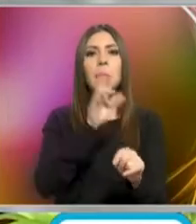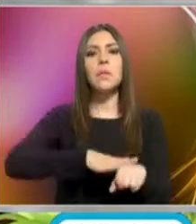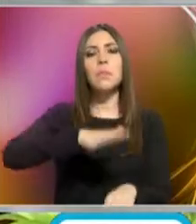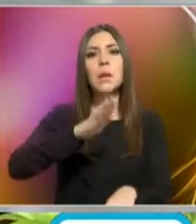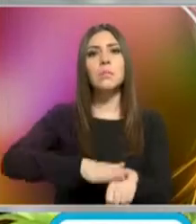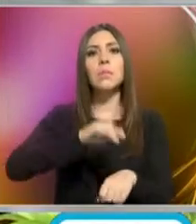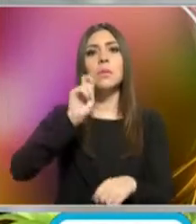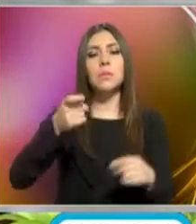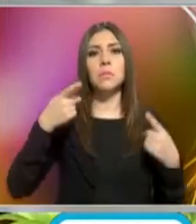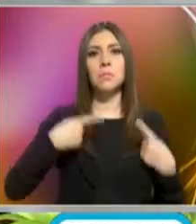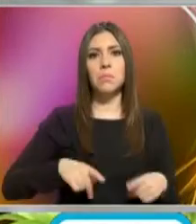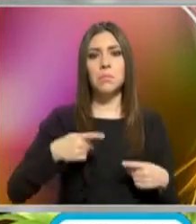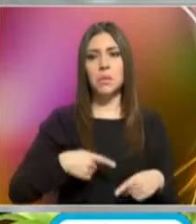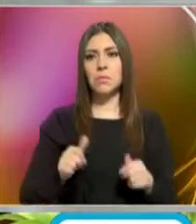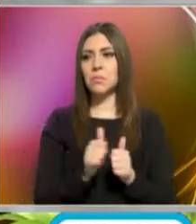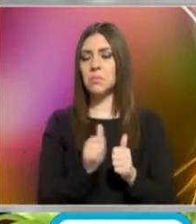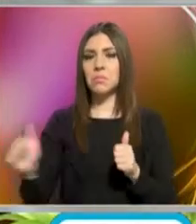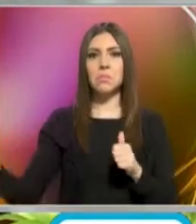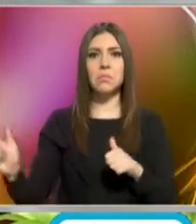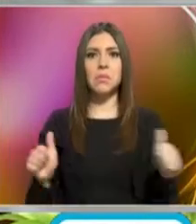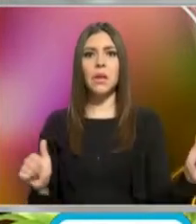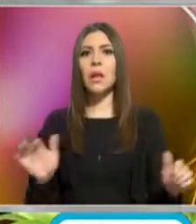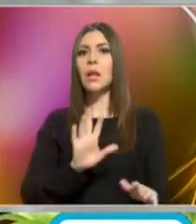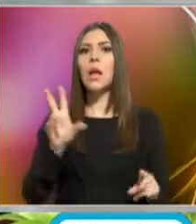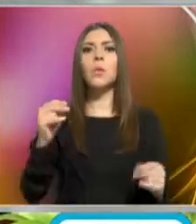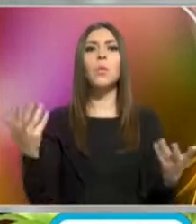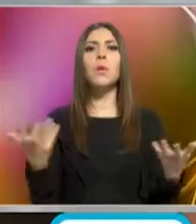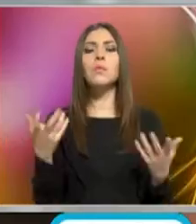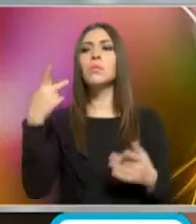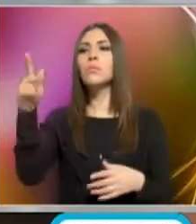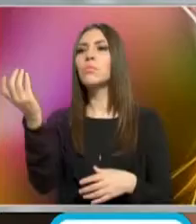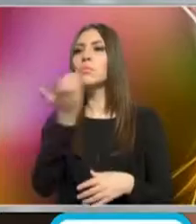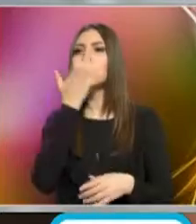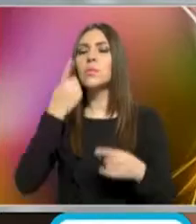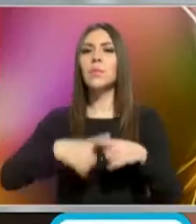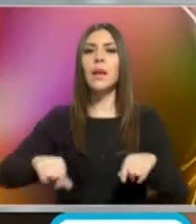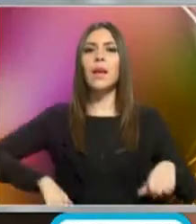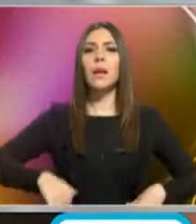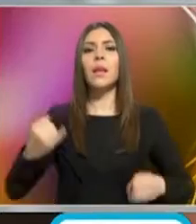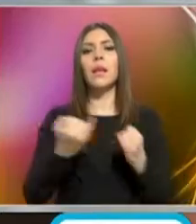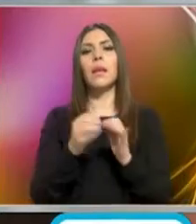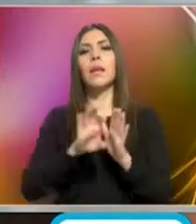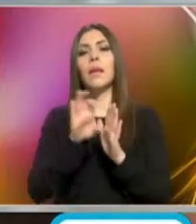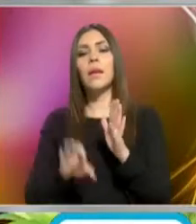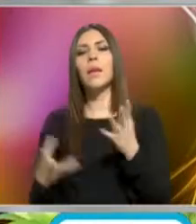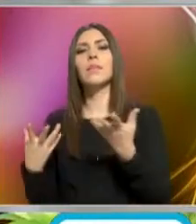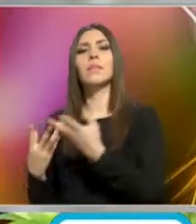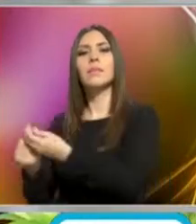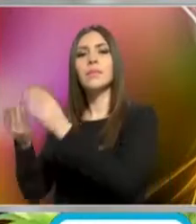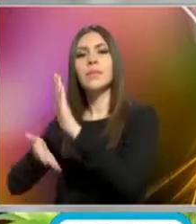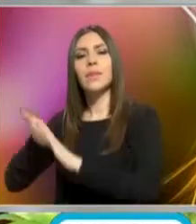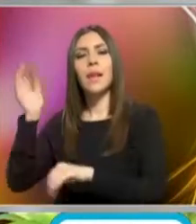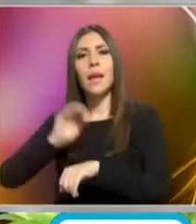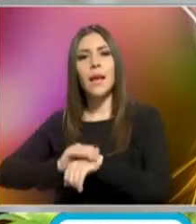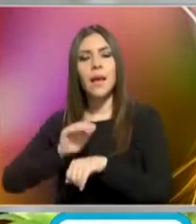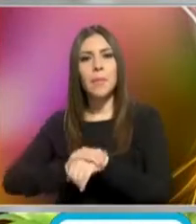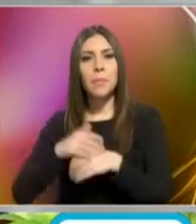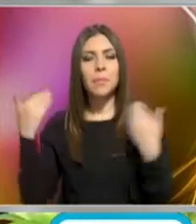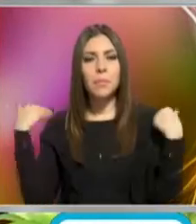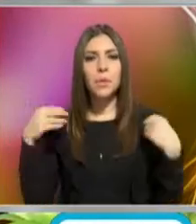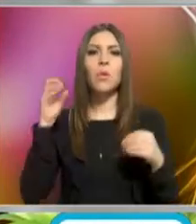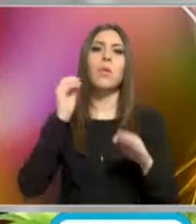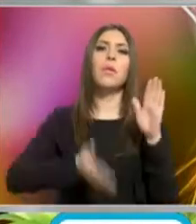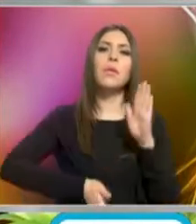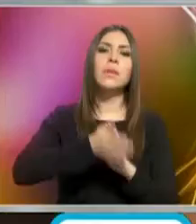que la persona puede llegar a aislarse, dejar de hacer actividades que antes le producían placer, como estar con los amigos, ir a las cenas navideñas,